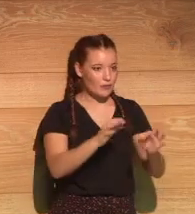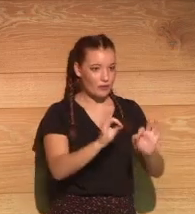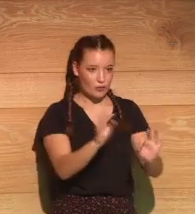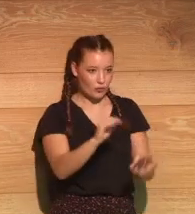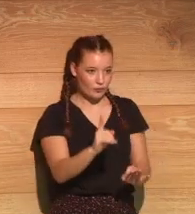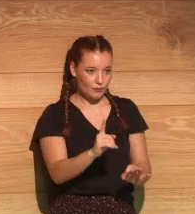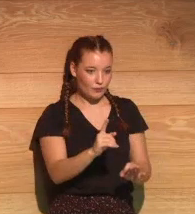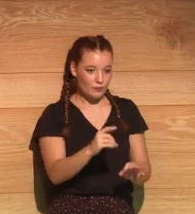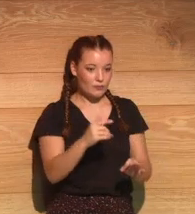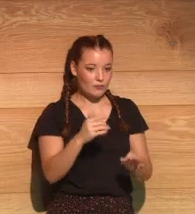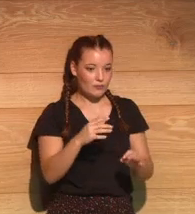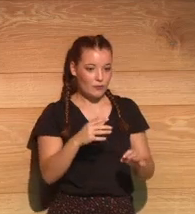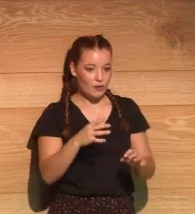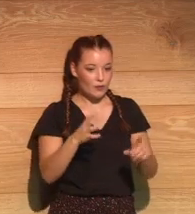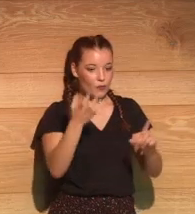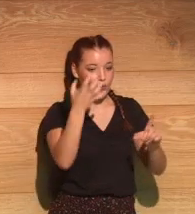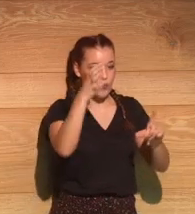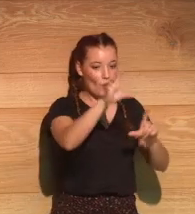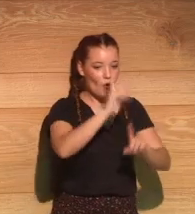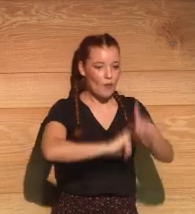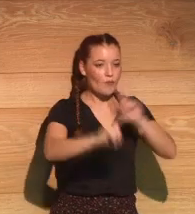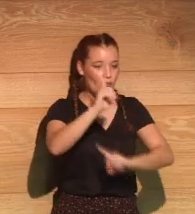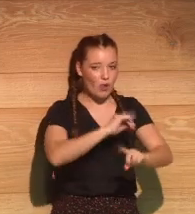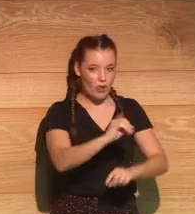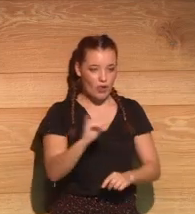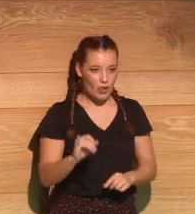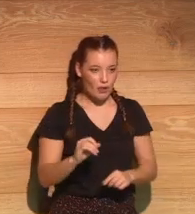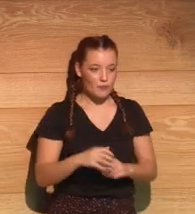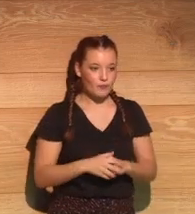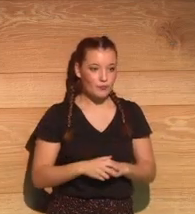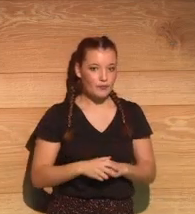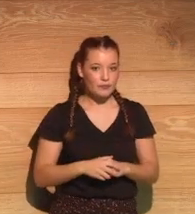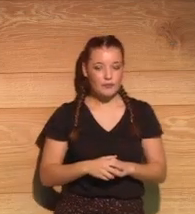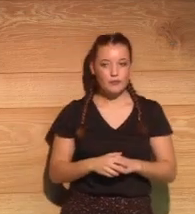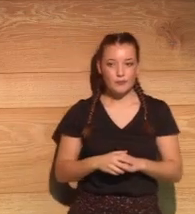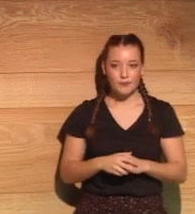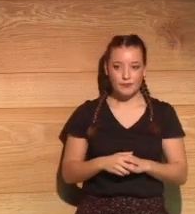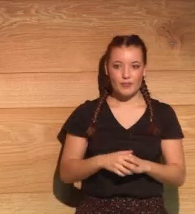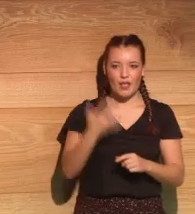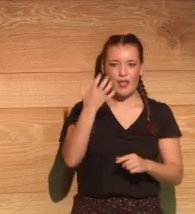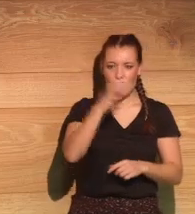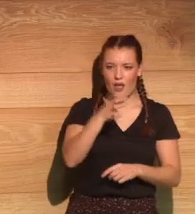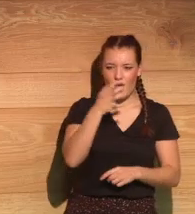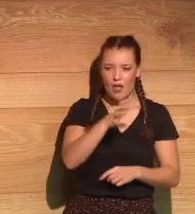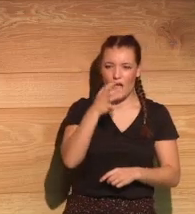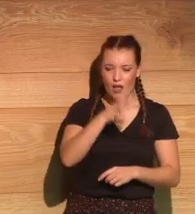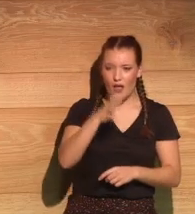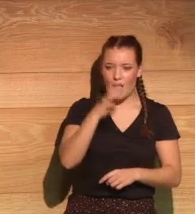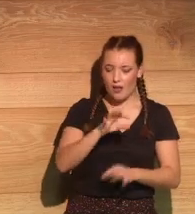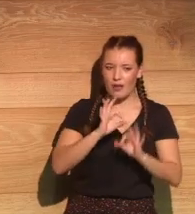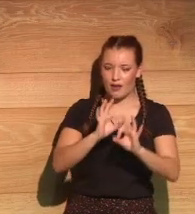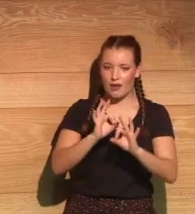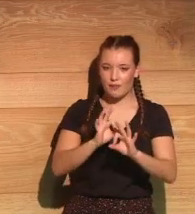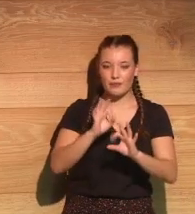sido a través de esas redes sociales cómo se produjeron las grandes victorias electorales de 2016. O sea, está muy criticado y se sabe muy bien y es muy